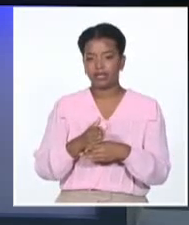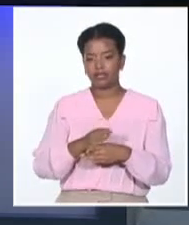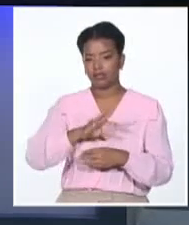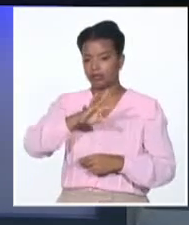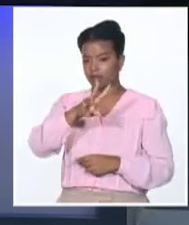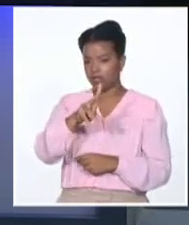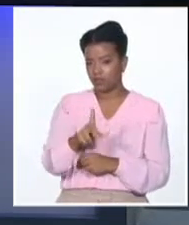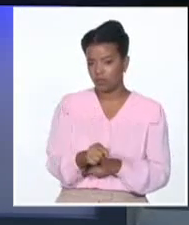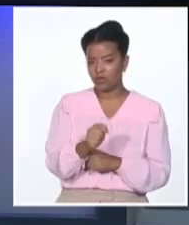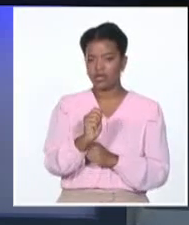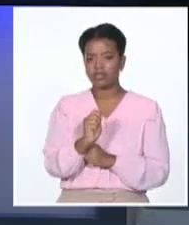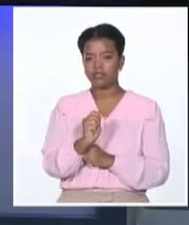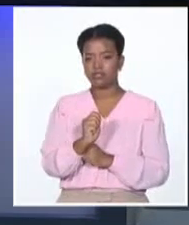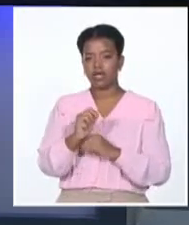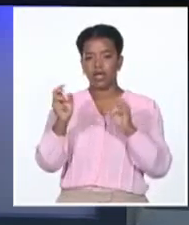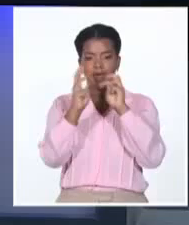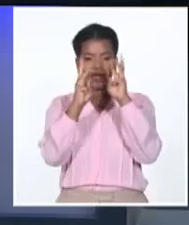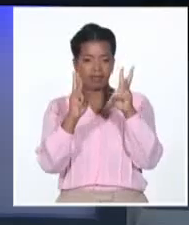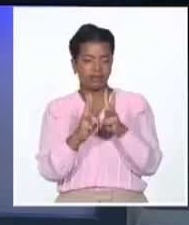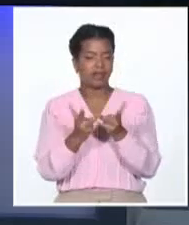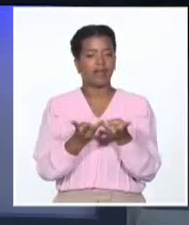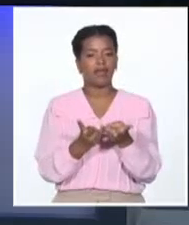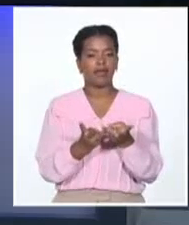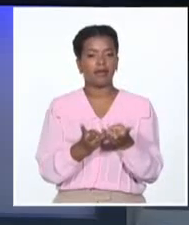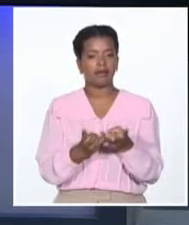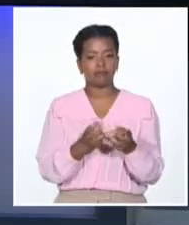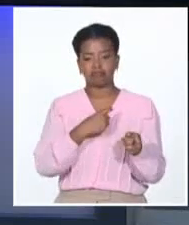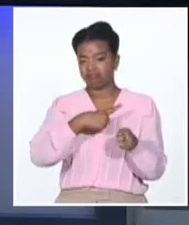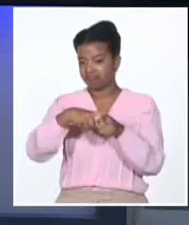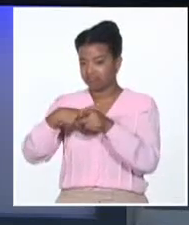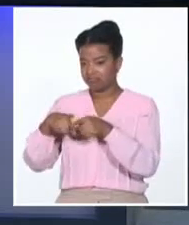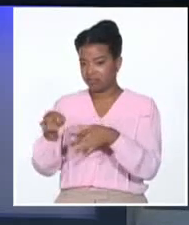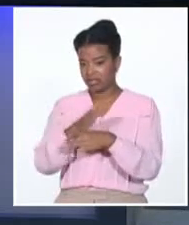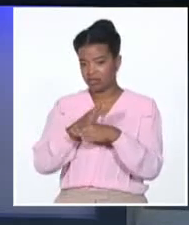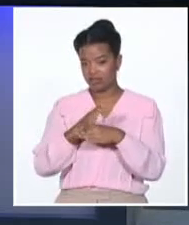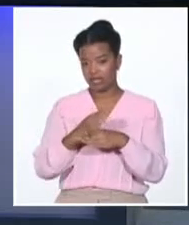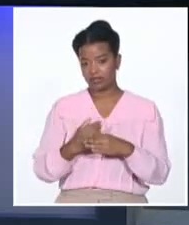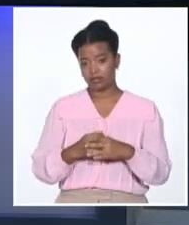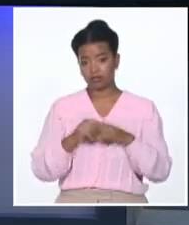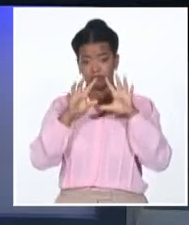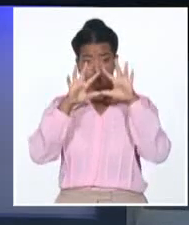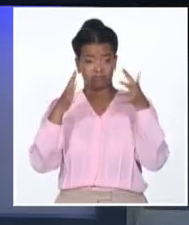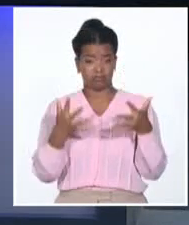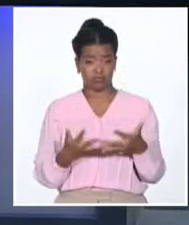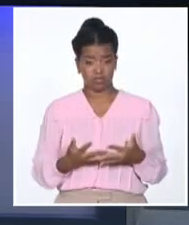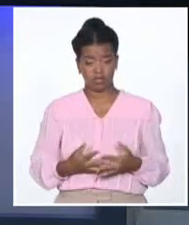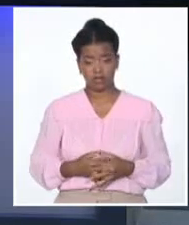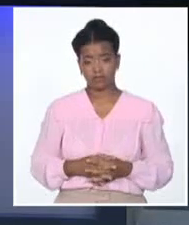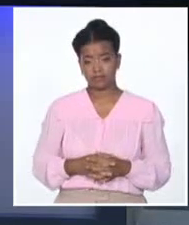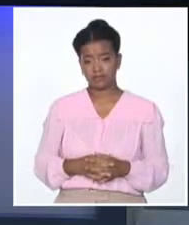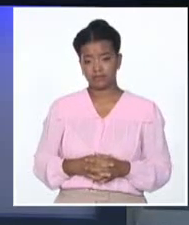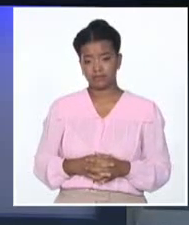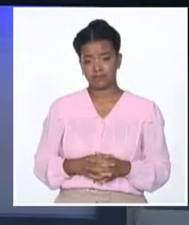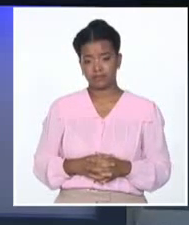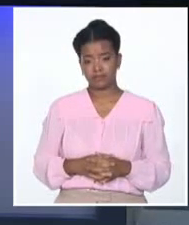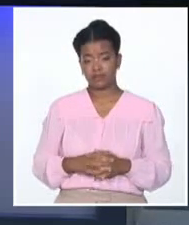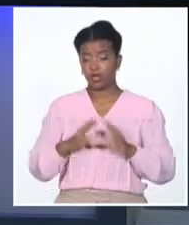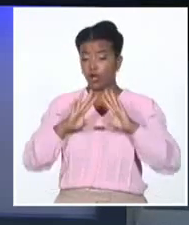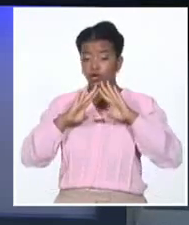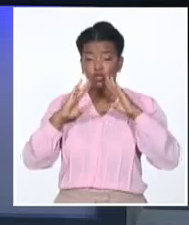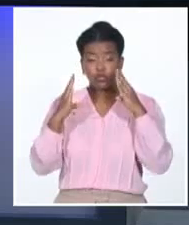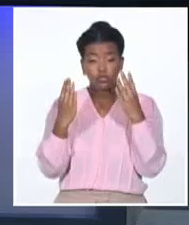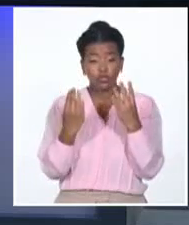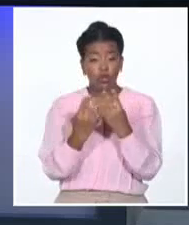los ciberdelitos, estafas por Internet y los delitos financieros o la corrupción. Ningún país escapa del impacto del